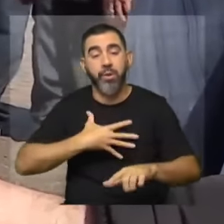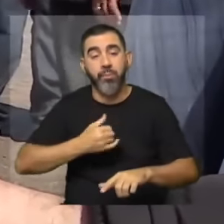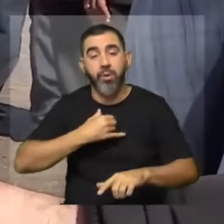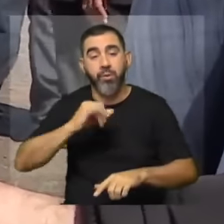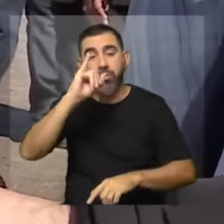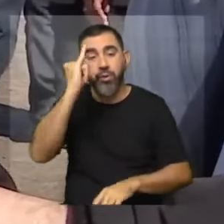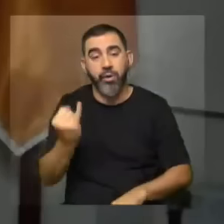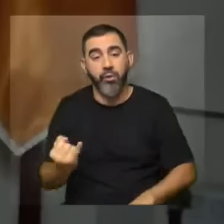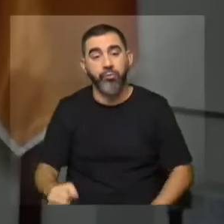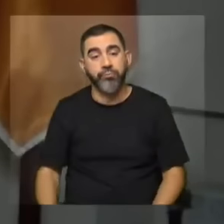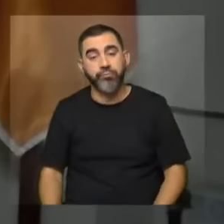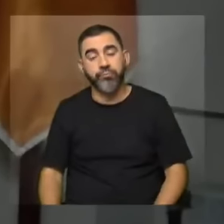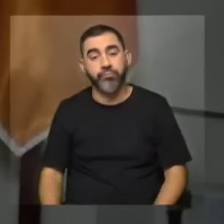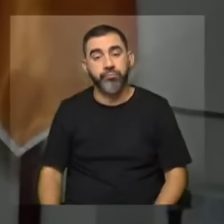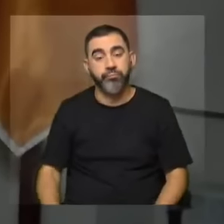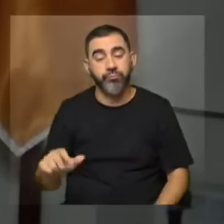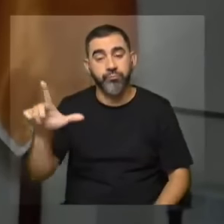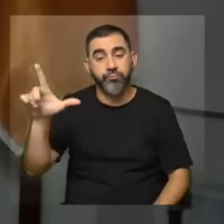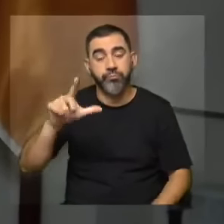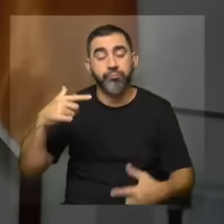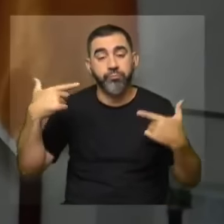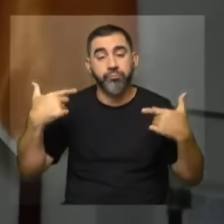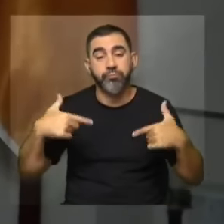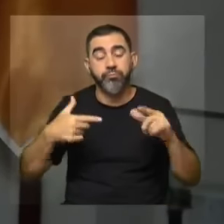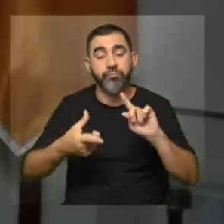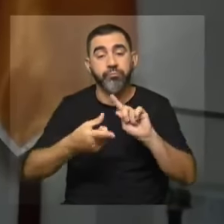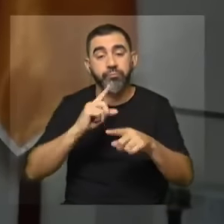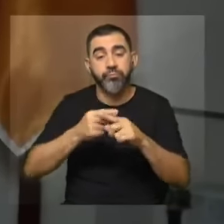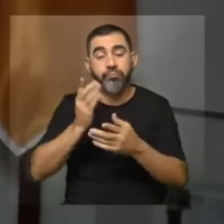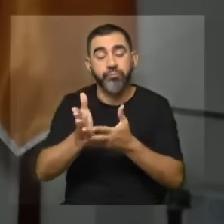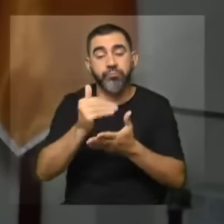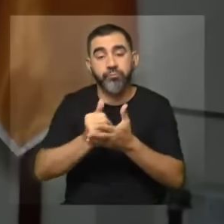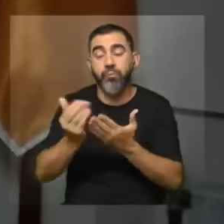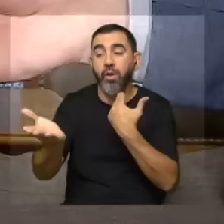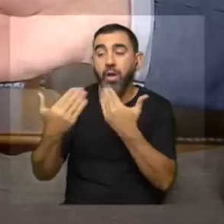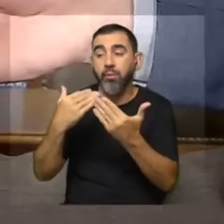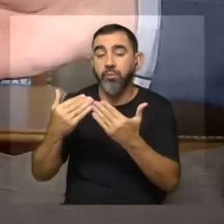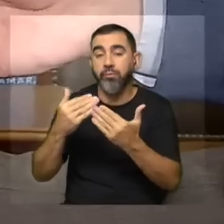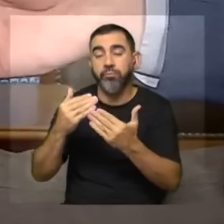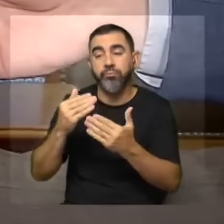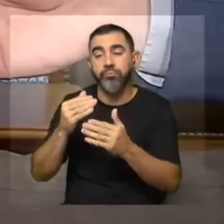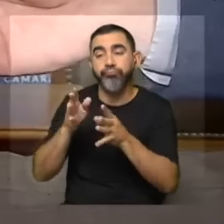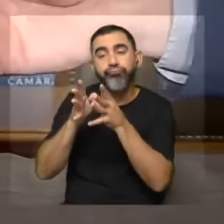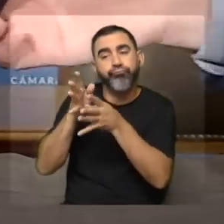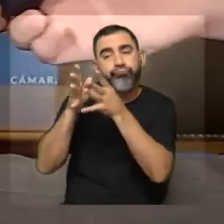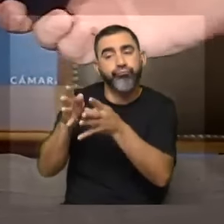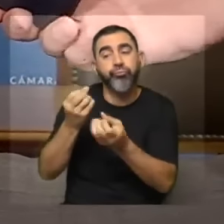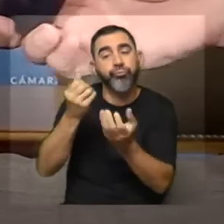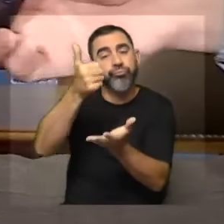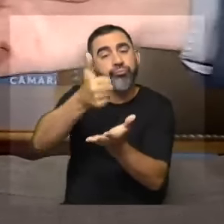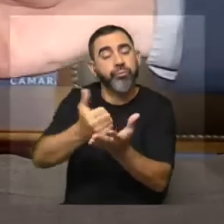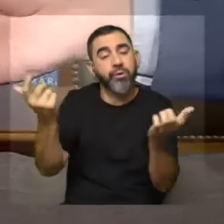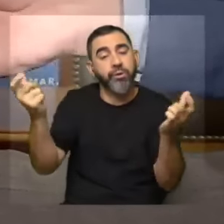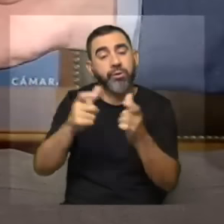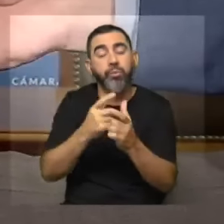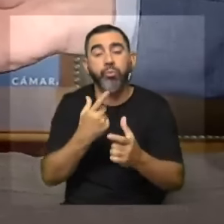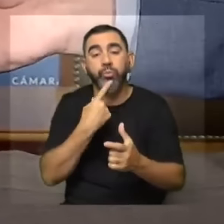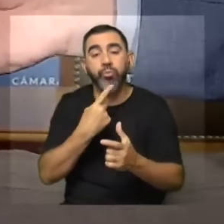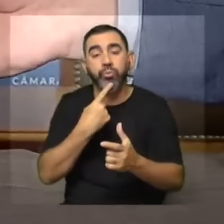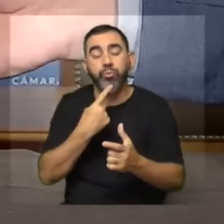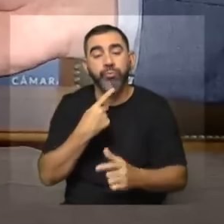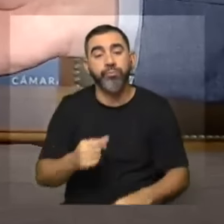Álvaro Delgado este lunes el ministro Omar paganini conversó con Enciso y le llamó la atención por su presencia en una reunión político